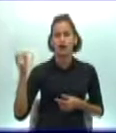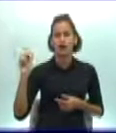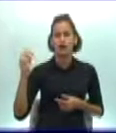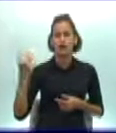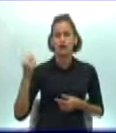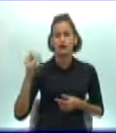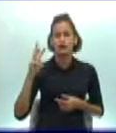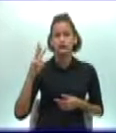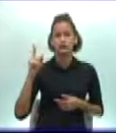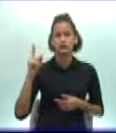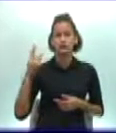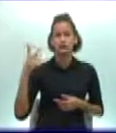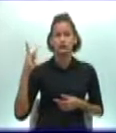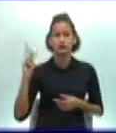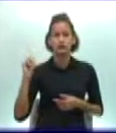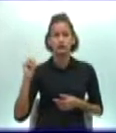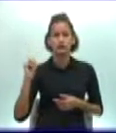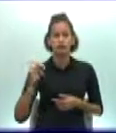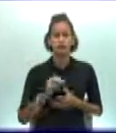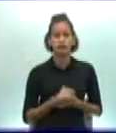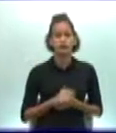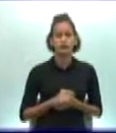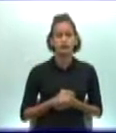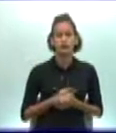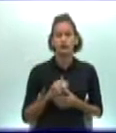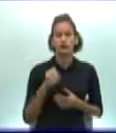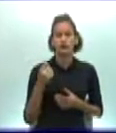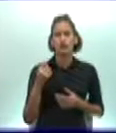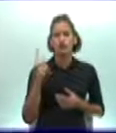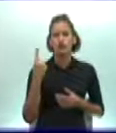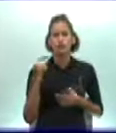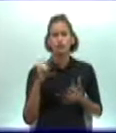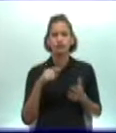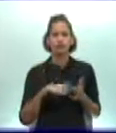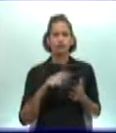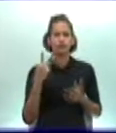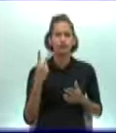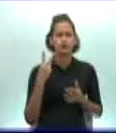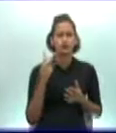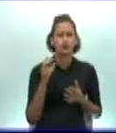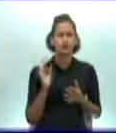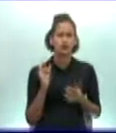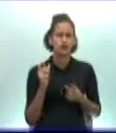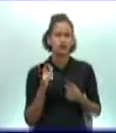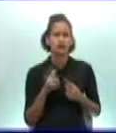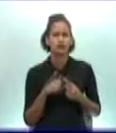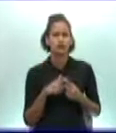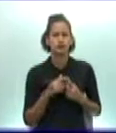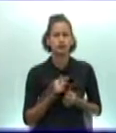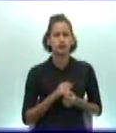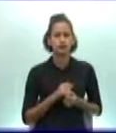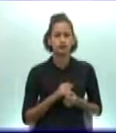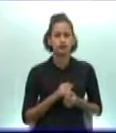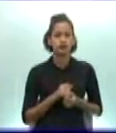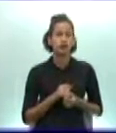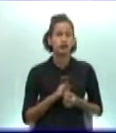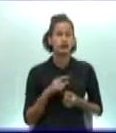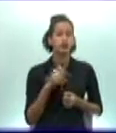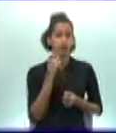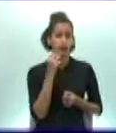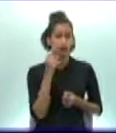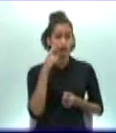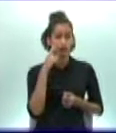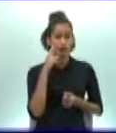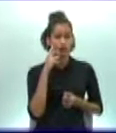2.2, ubicada en la página 18 del libro de texto, ustedes pueden observar estos datos muy curiosos